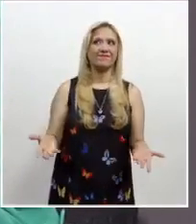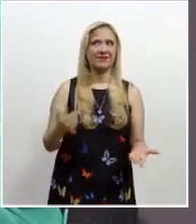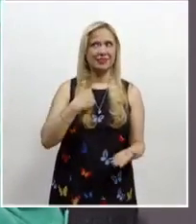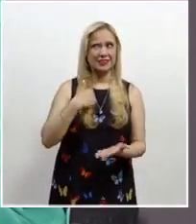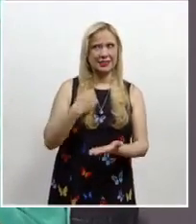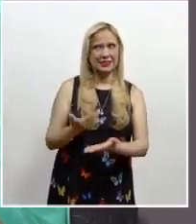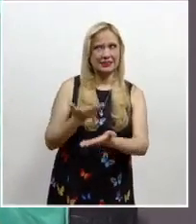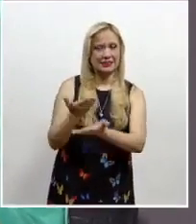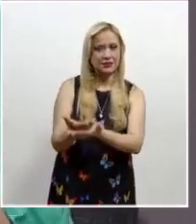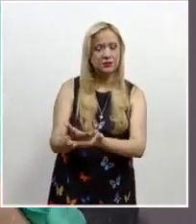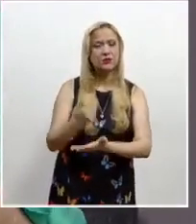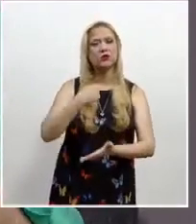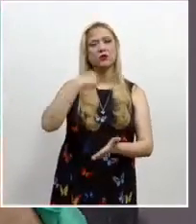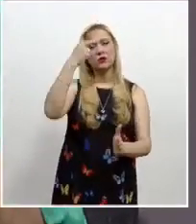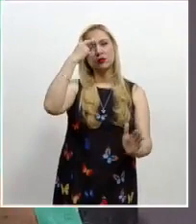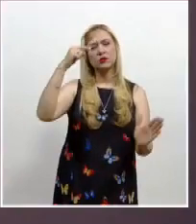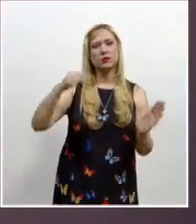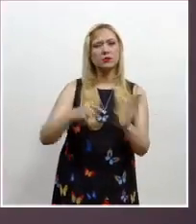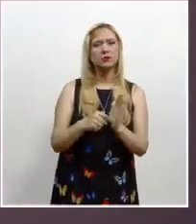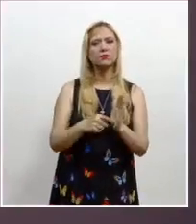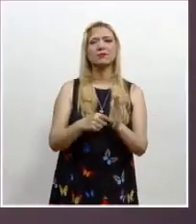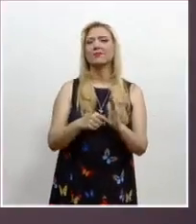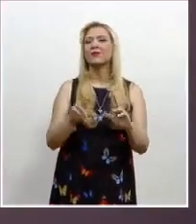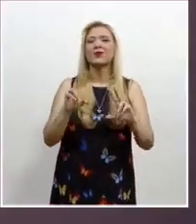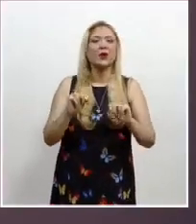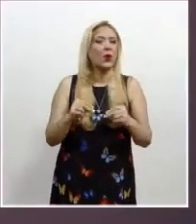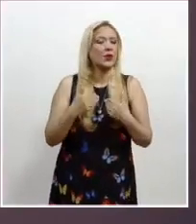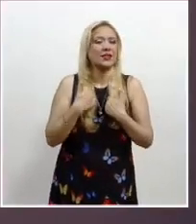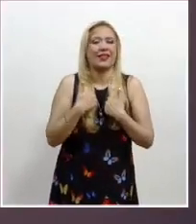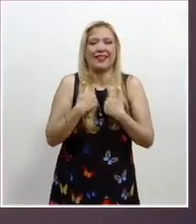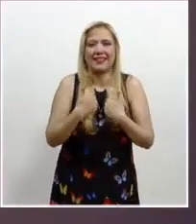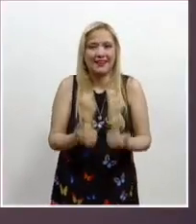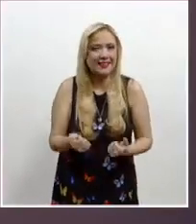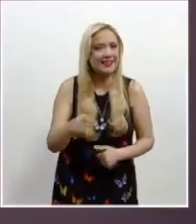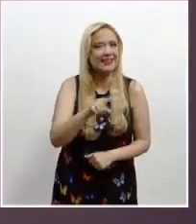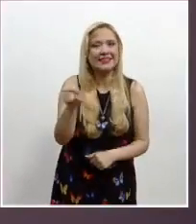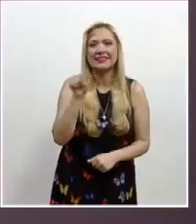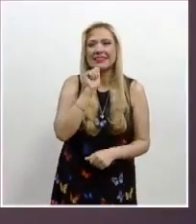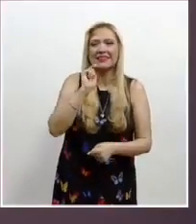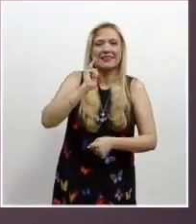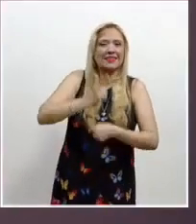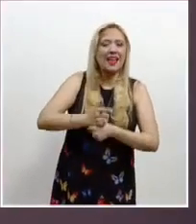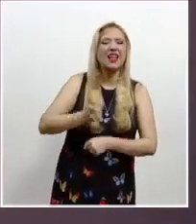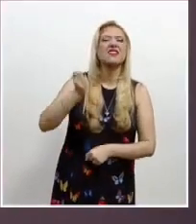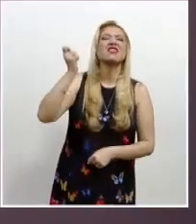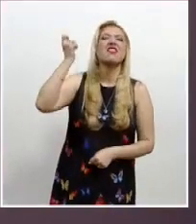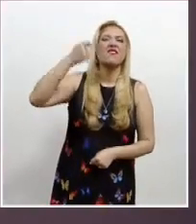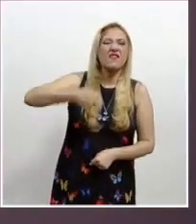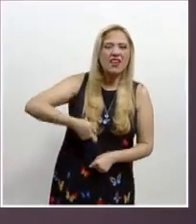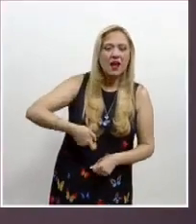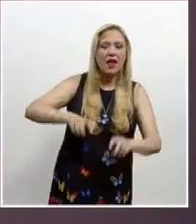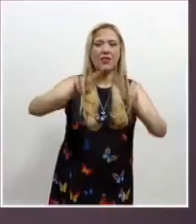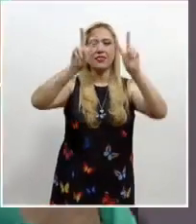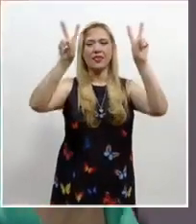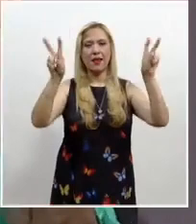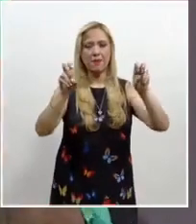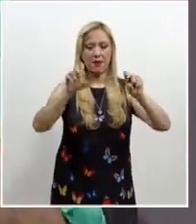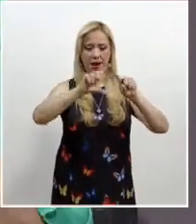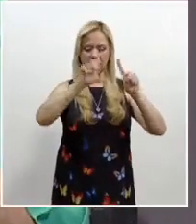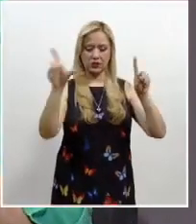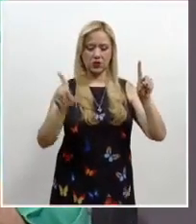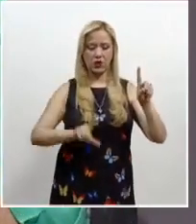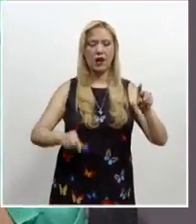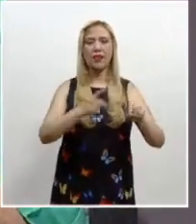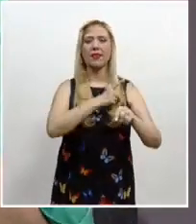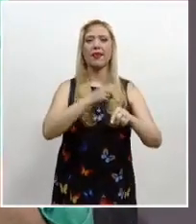Lamentablemente yo creo que no se ha entendido lo que significa este tema de un sistema nacional de